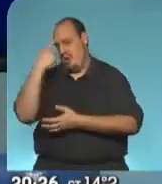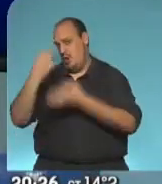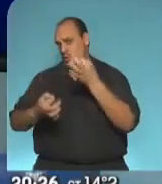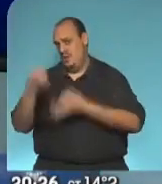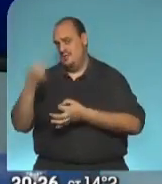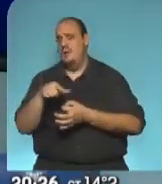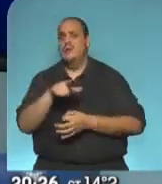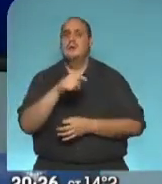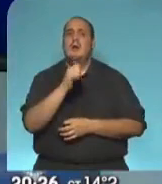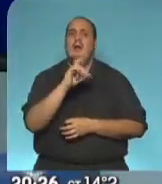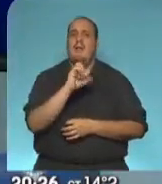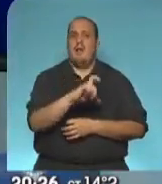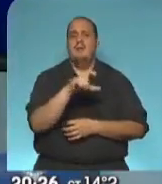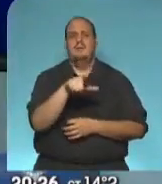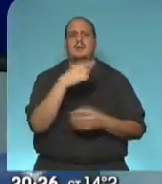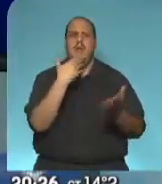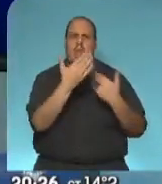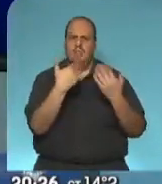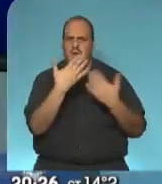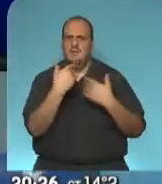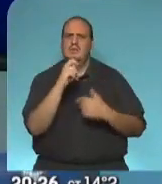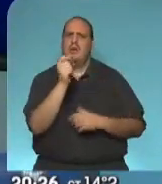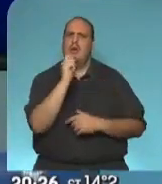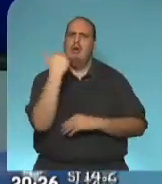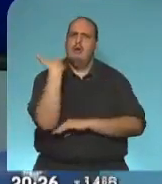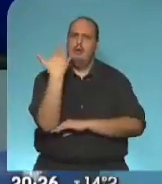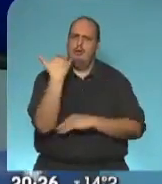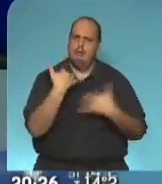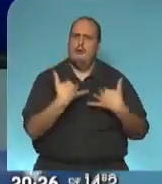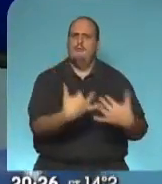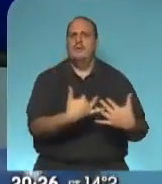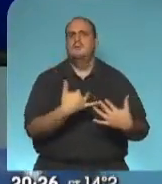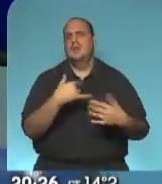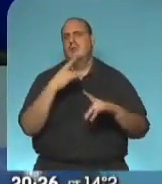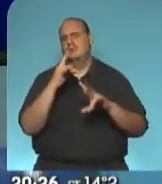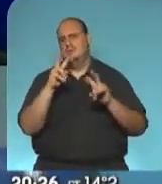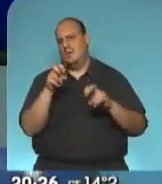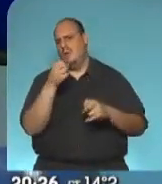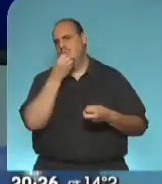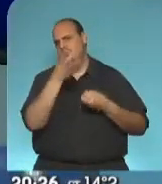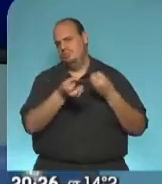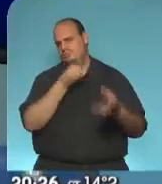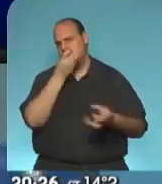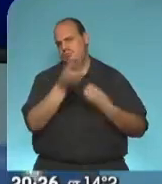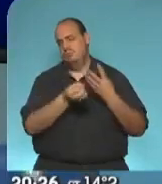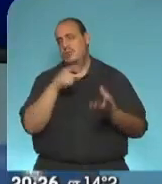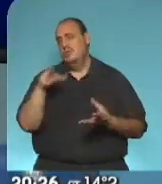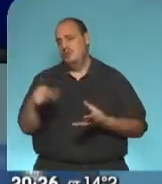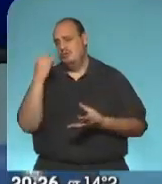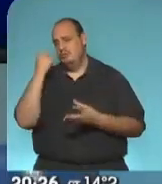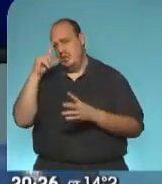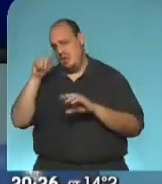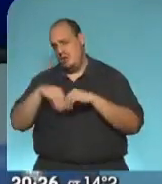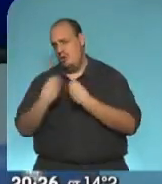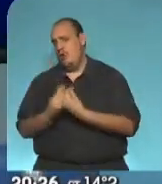distintas entrevistas y alguna conferencia de prensa en todo momento habló al respecto. Y hoy ya con el resultado en la mano, lo que